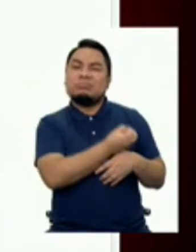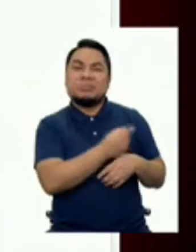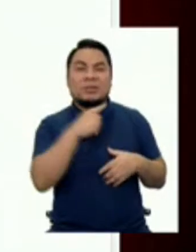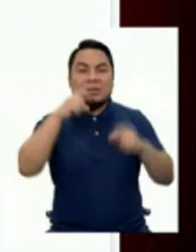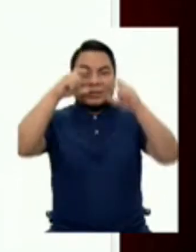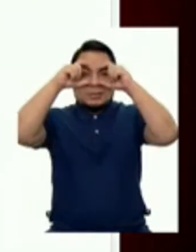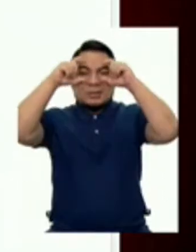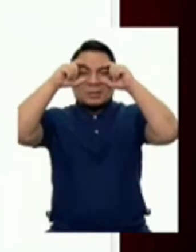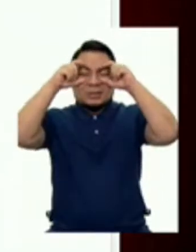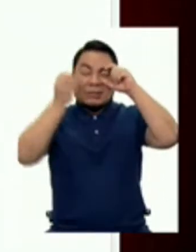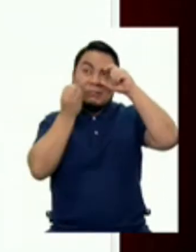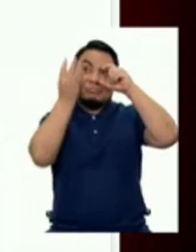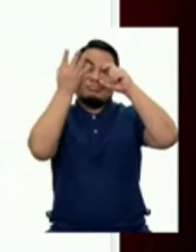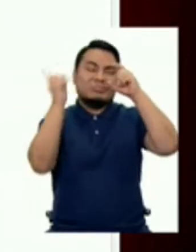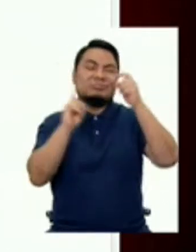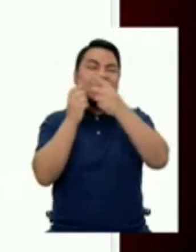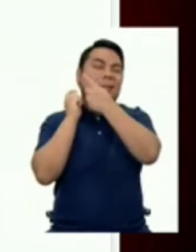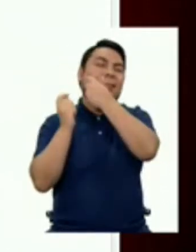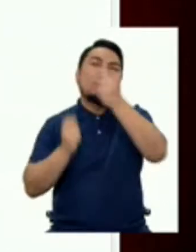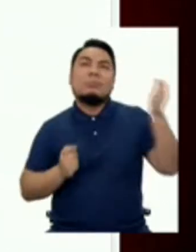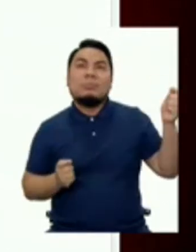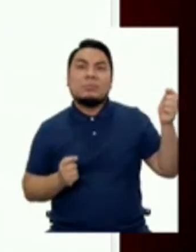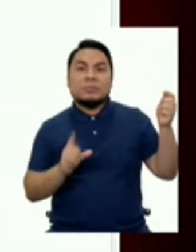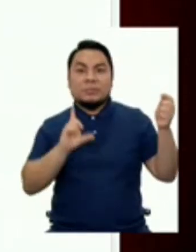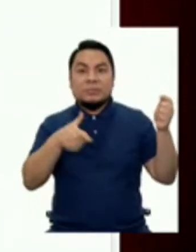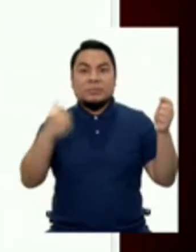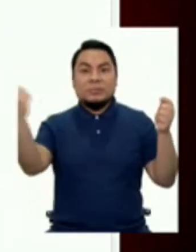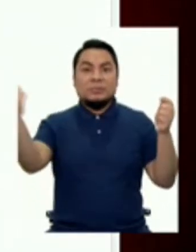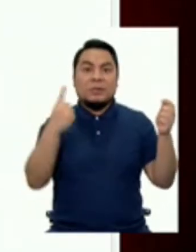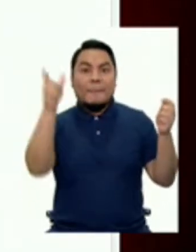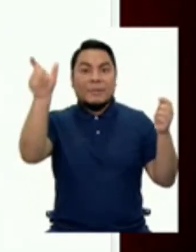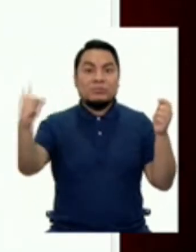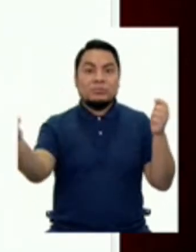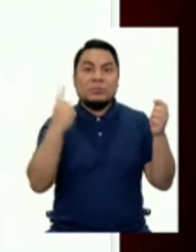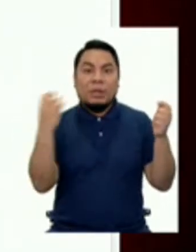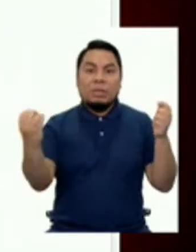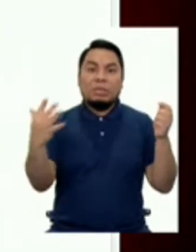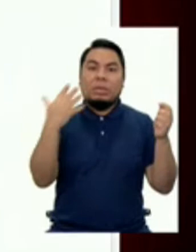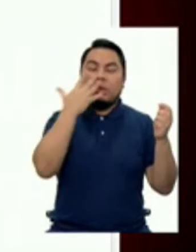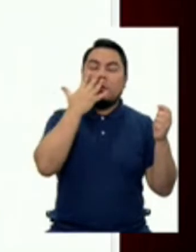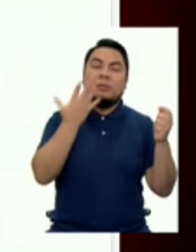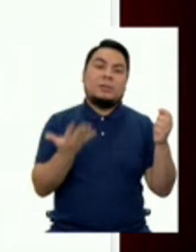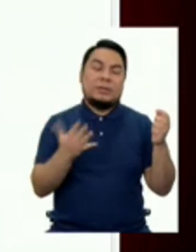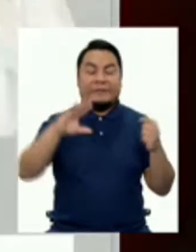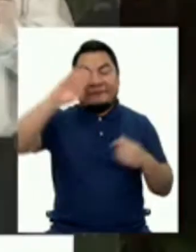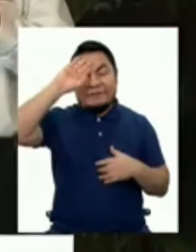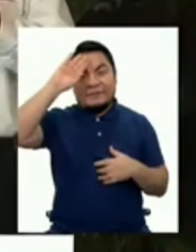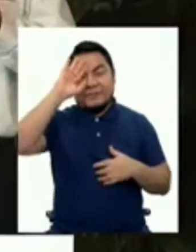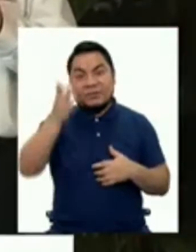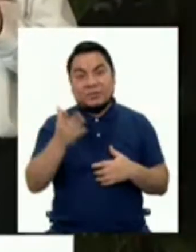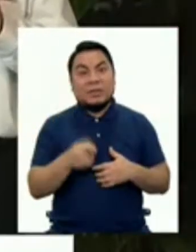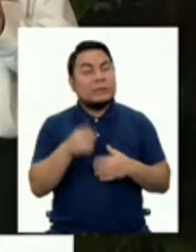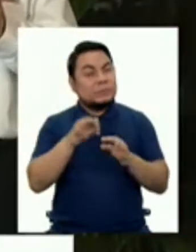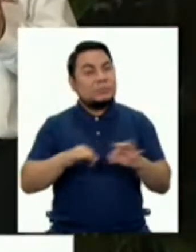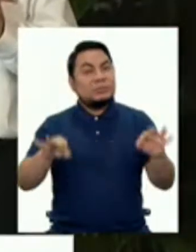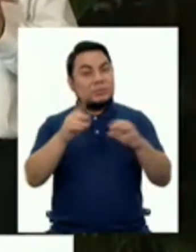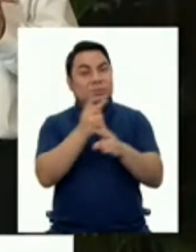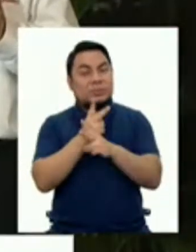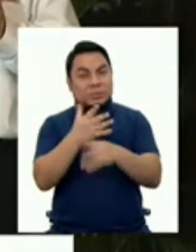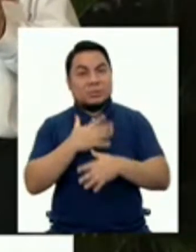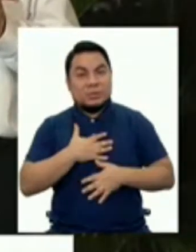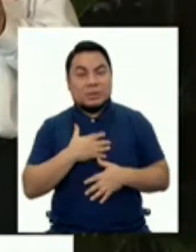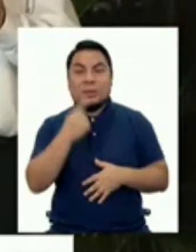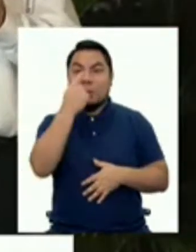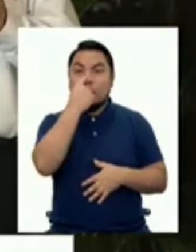empañan los dientes, cualquier incomodidad, pero hay que usarla bien. Tenemos que cubrir nariz y